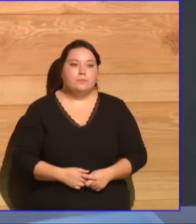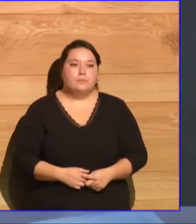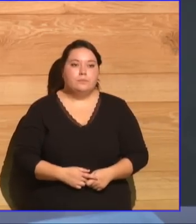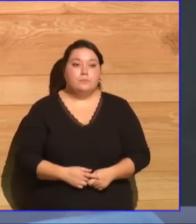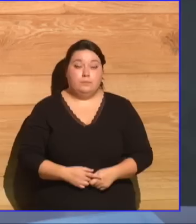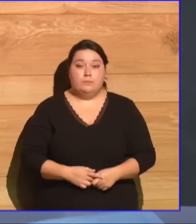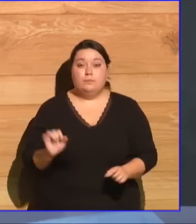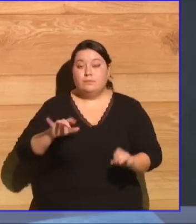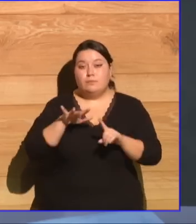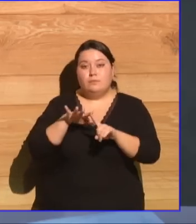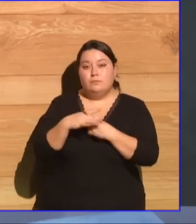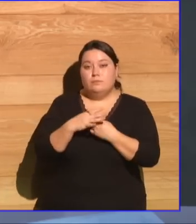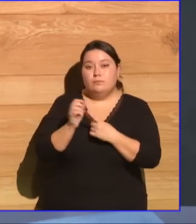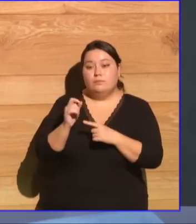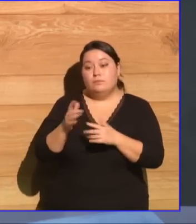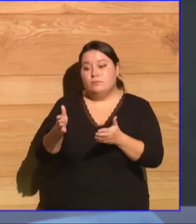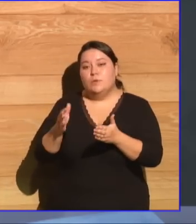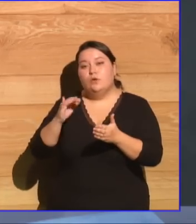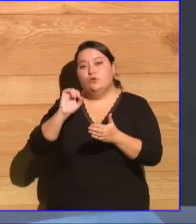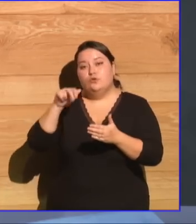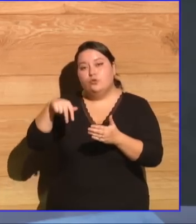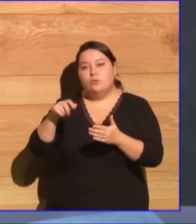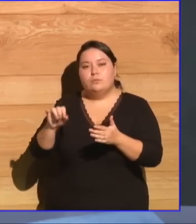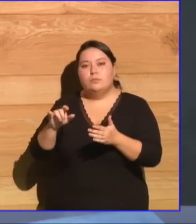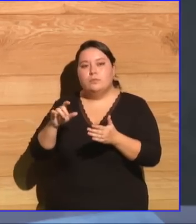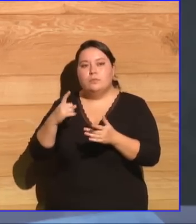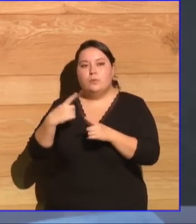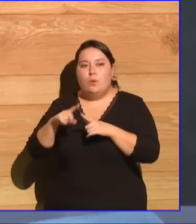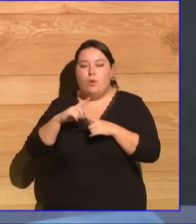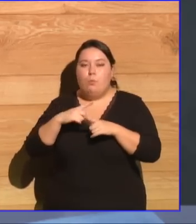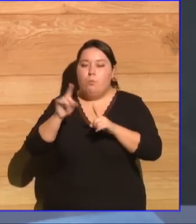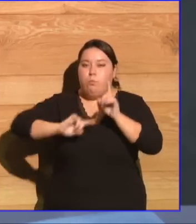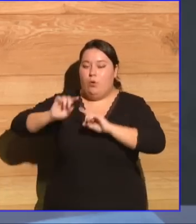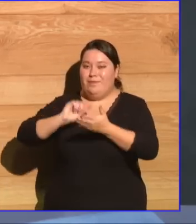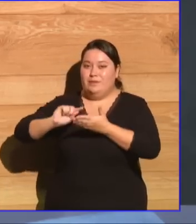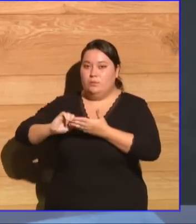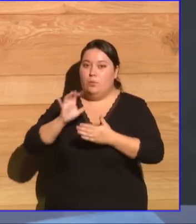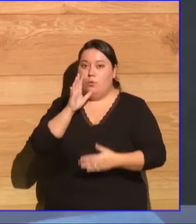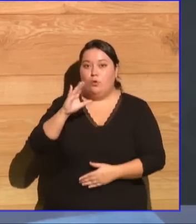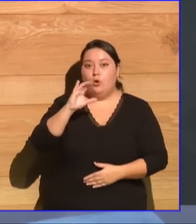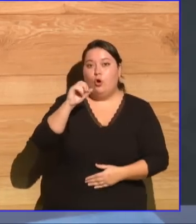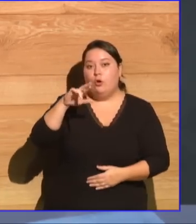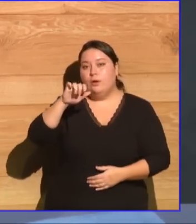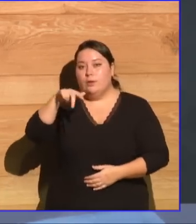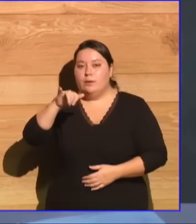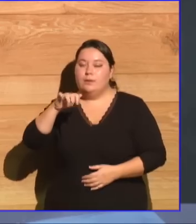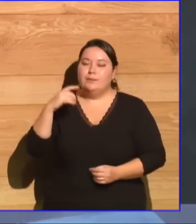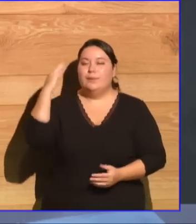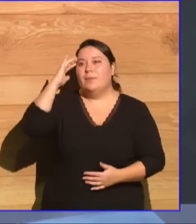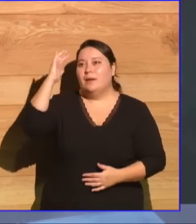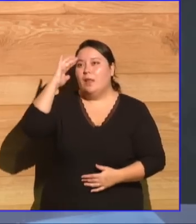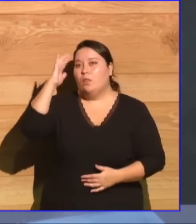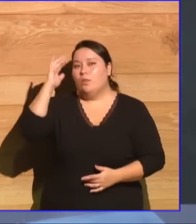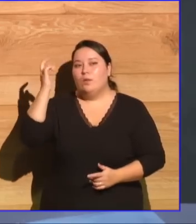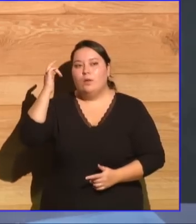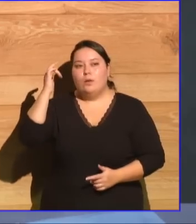En este caso se trae por un lado a Sean Connery, lo cual le da sus propios problemas de reescritura, porque Connery, que se ha ido imaginando más y